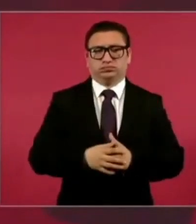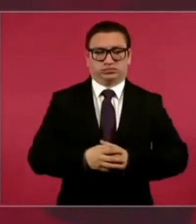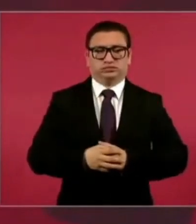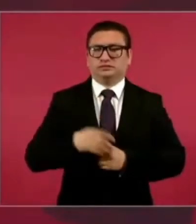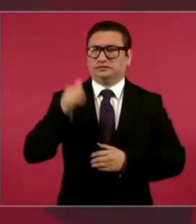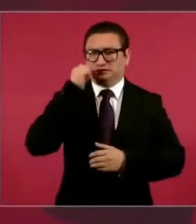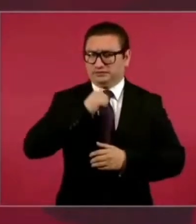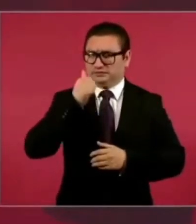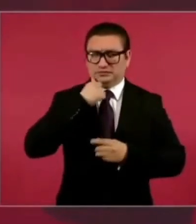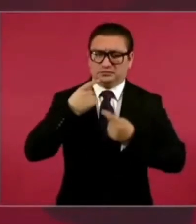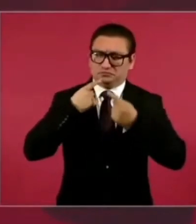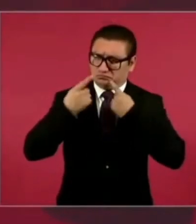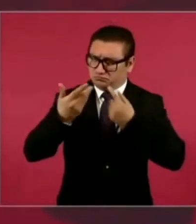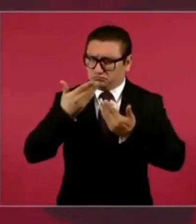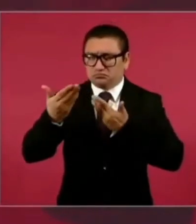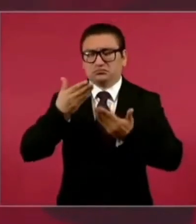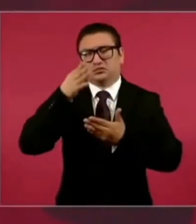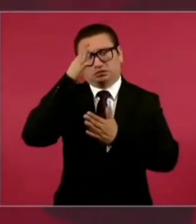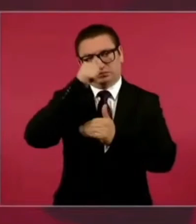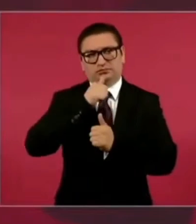siempre hubo acuerdos.